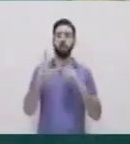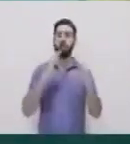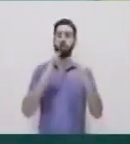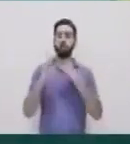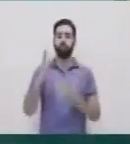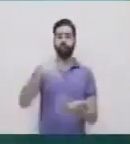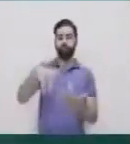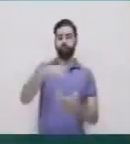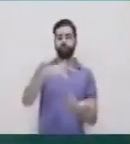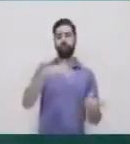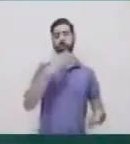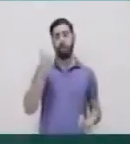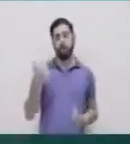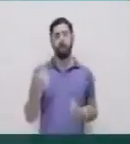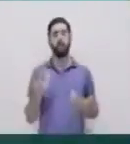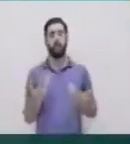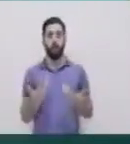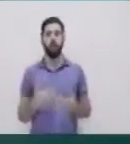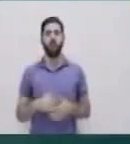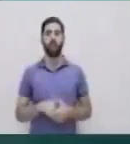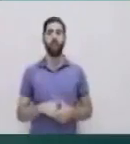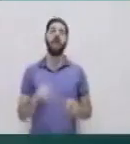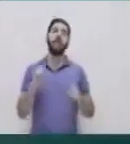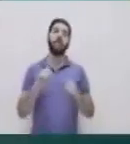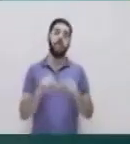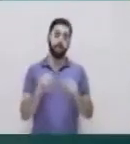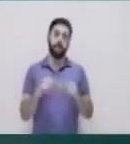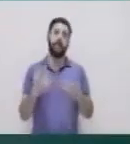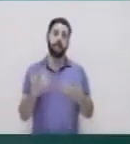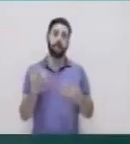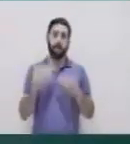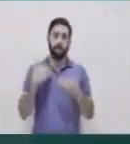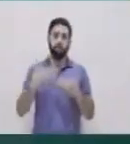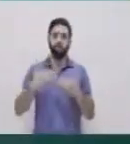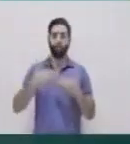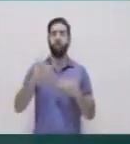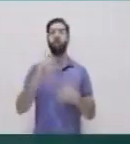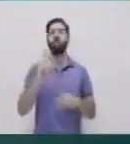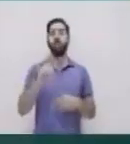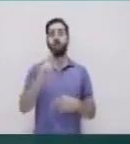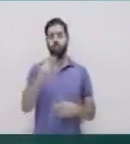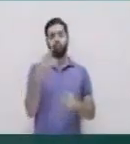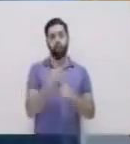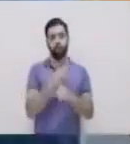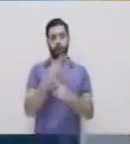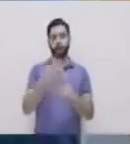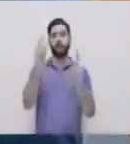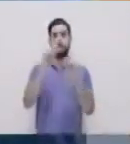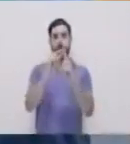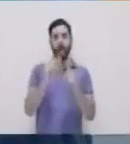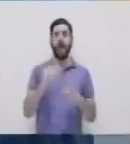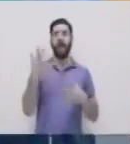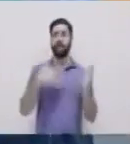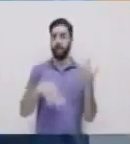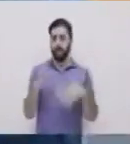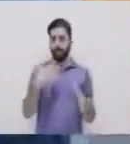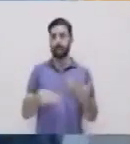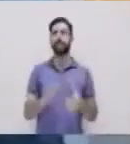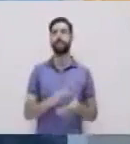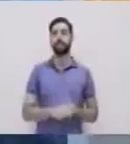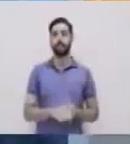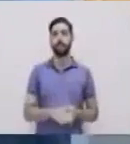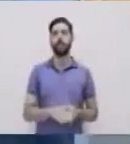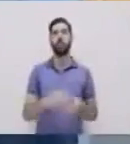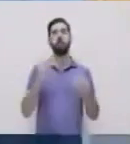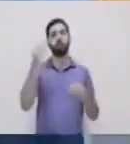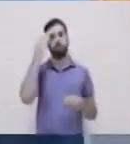nos podemos desenvolver y desarrollar en diferentes áreas. Y dependiendo del área, así va a ser el lenguaje que vamos a utilizar. Muchas gracias nuevamente por